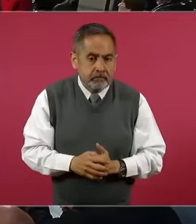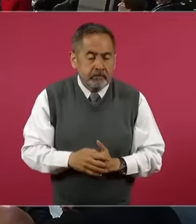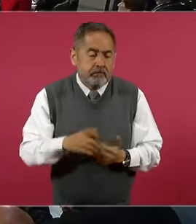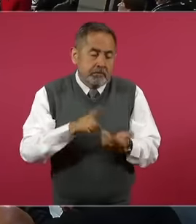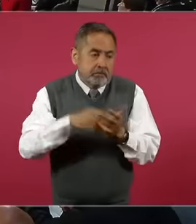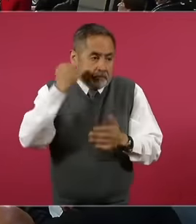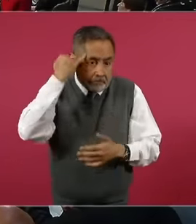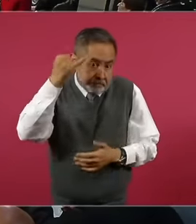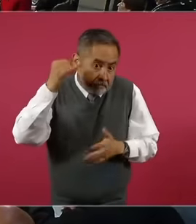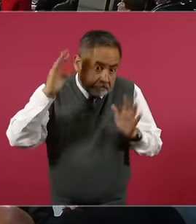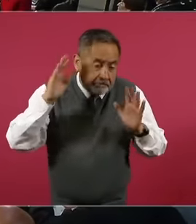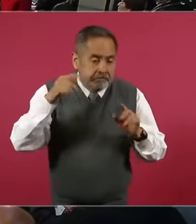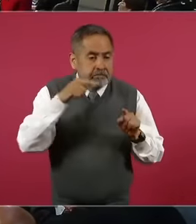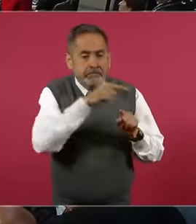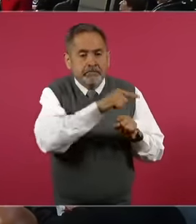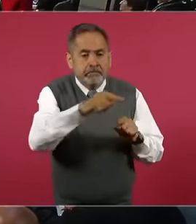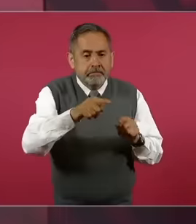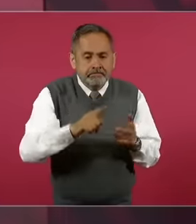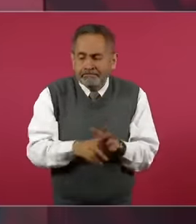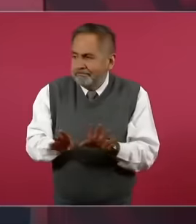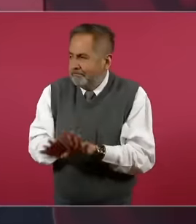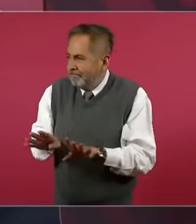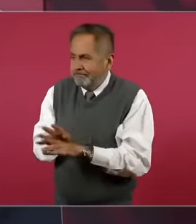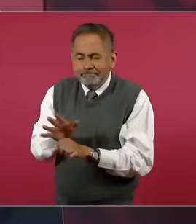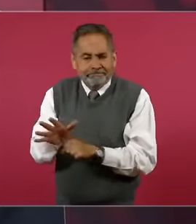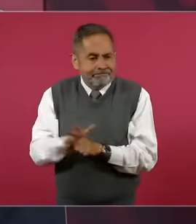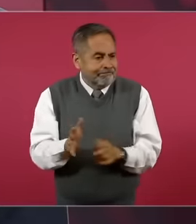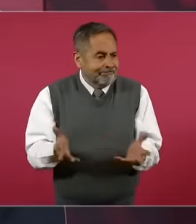me imagino que no encuentran